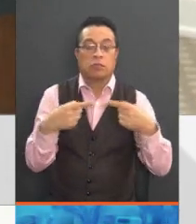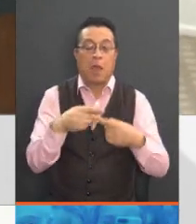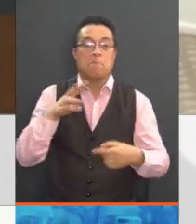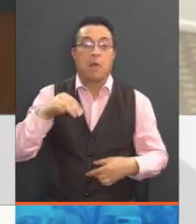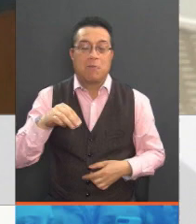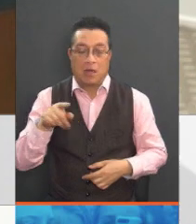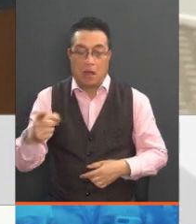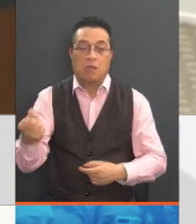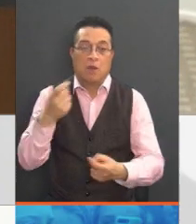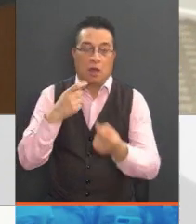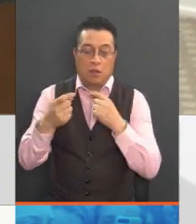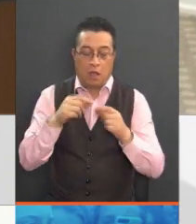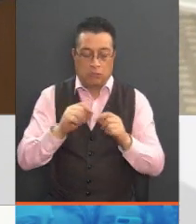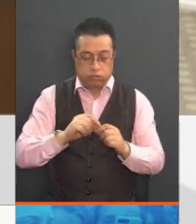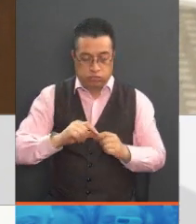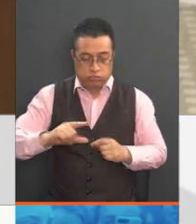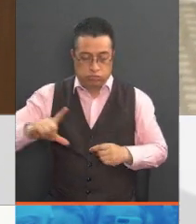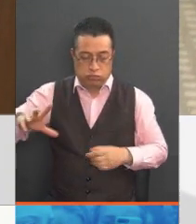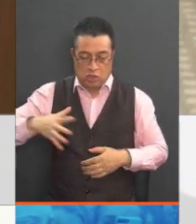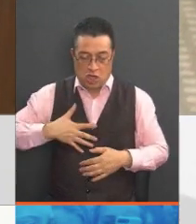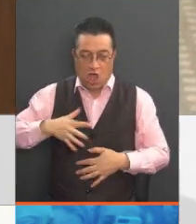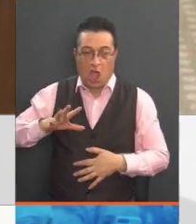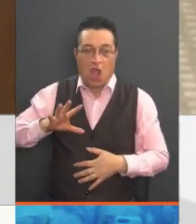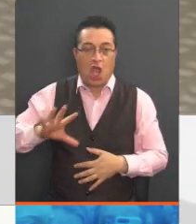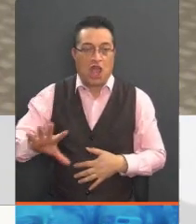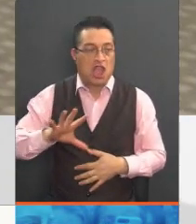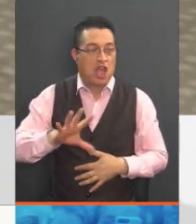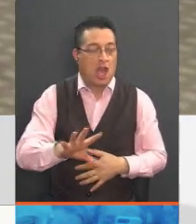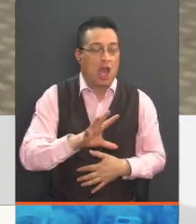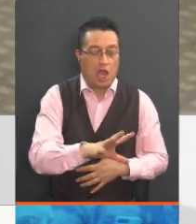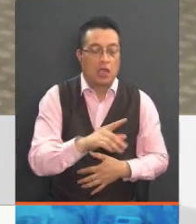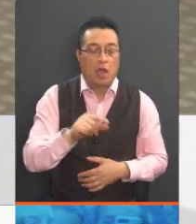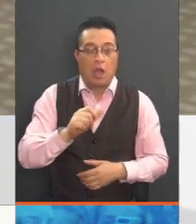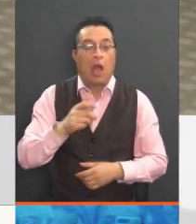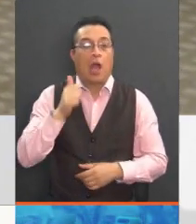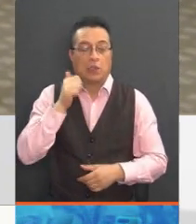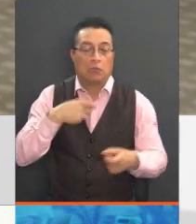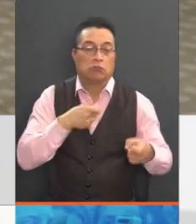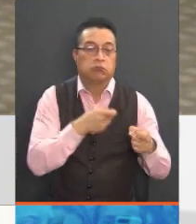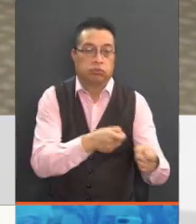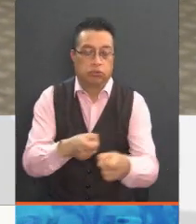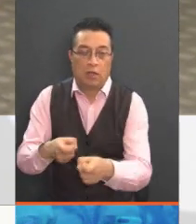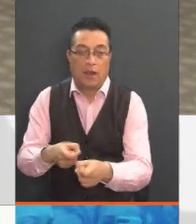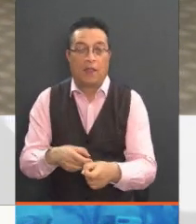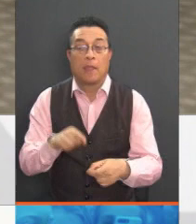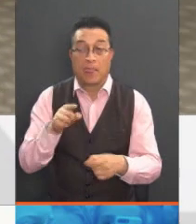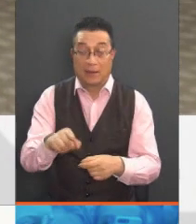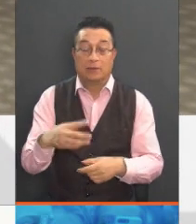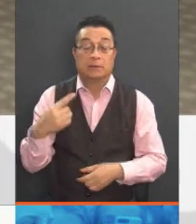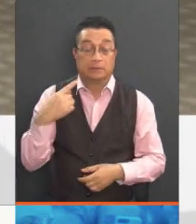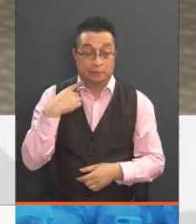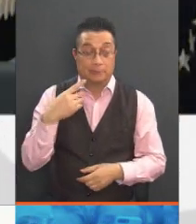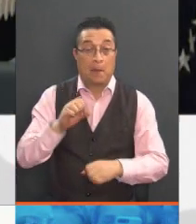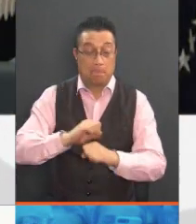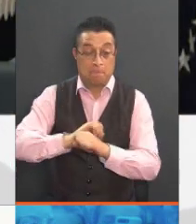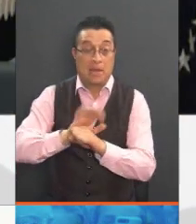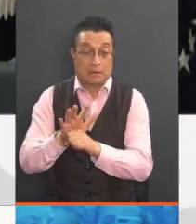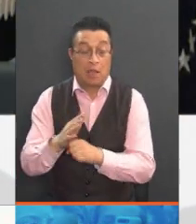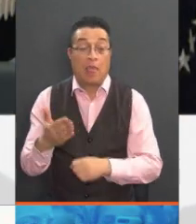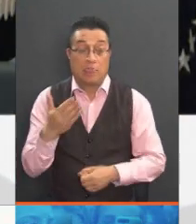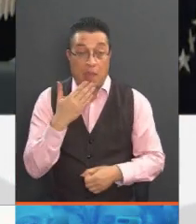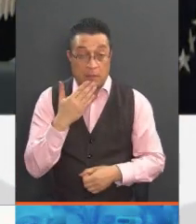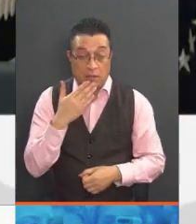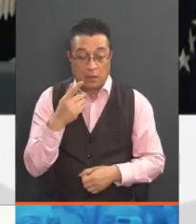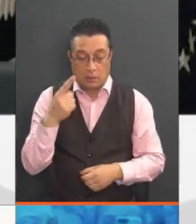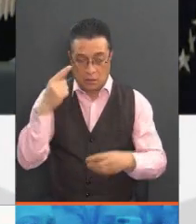fue incubando este caldo de cultivo que dio con lo de ayer. El impacto mental de la pandemia, eso es para